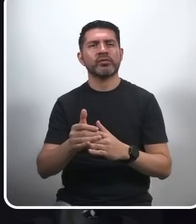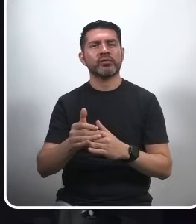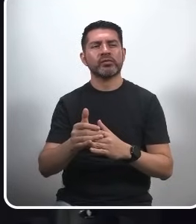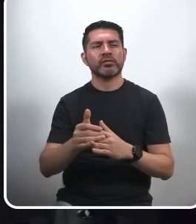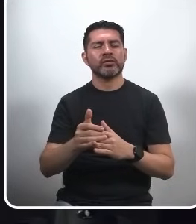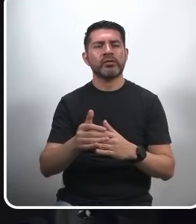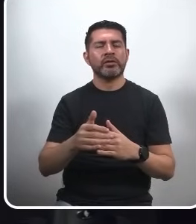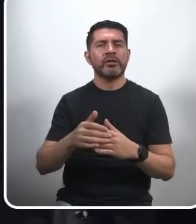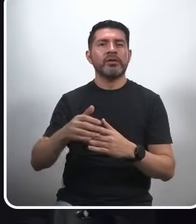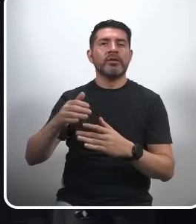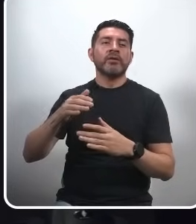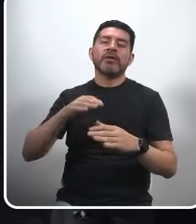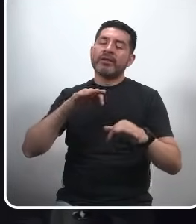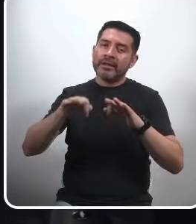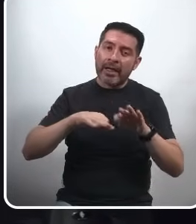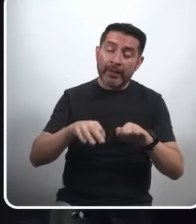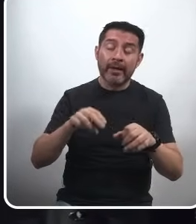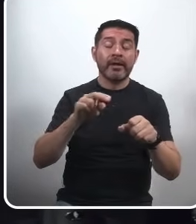Es decir,